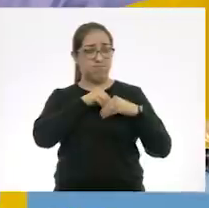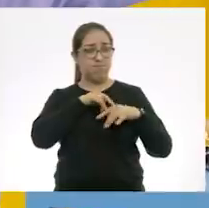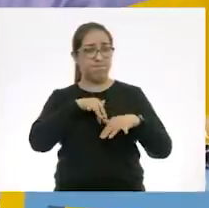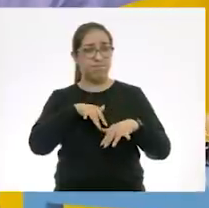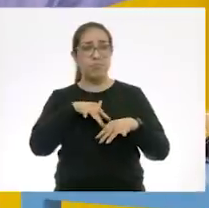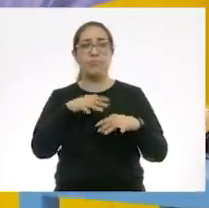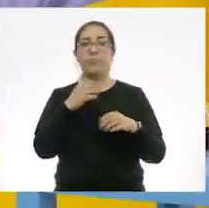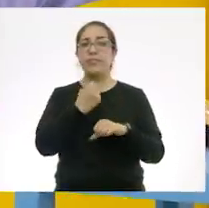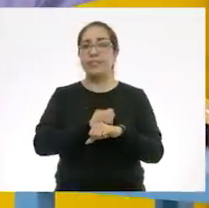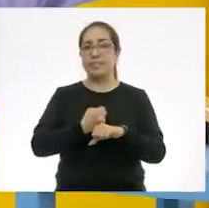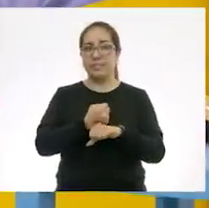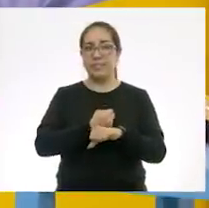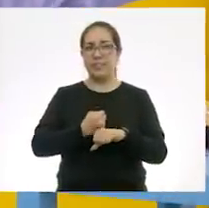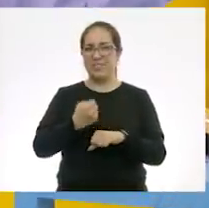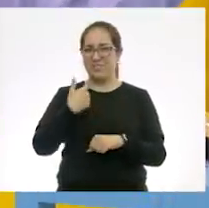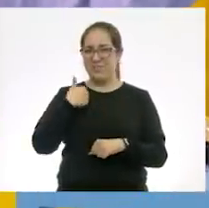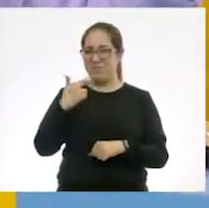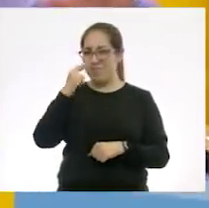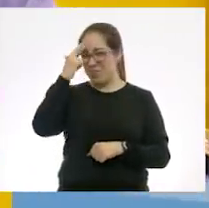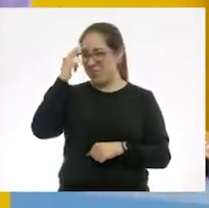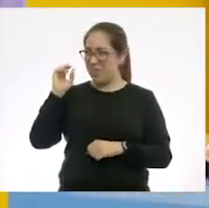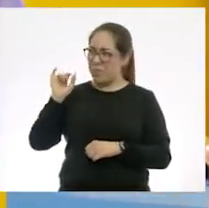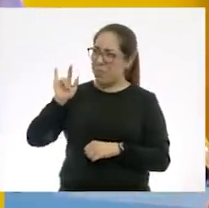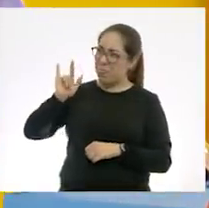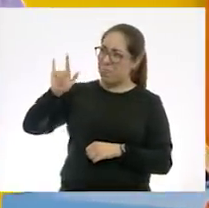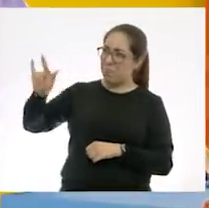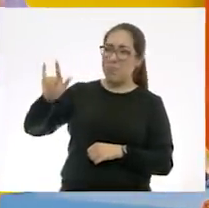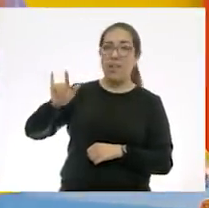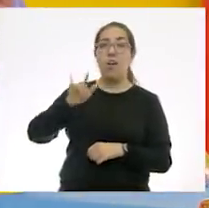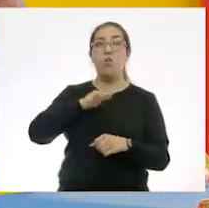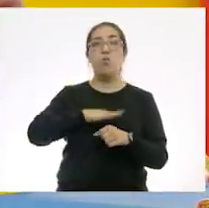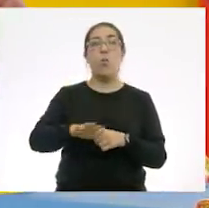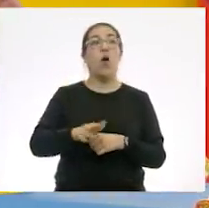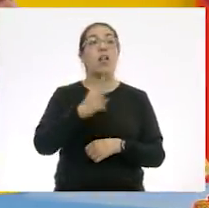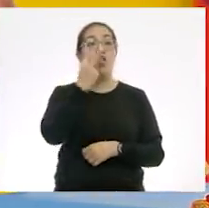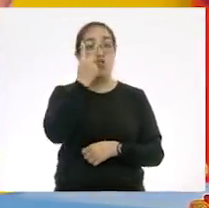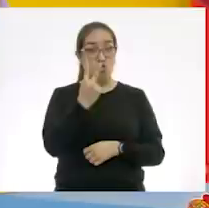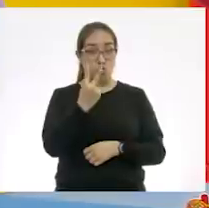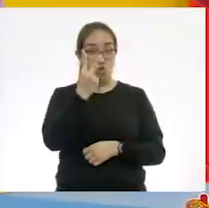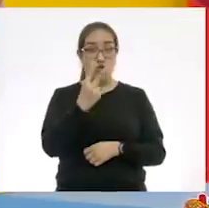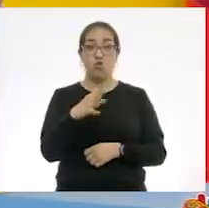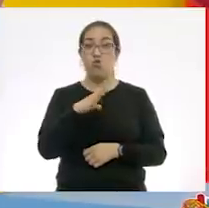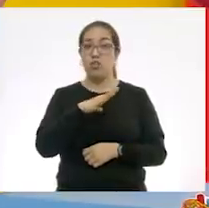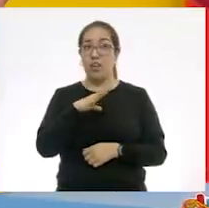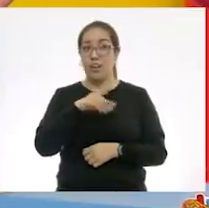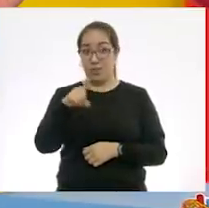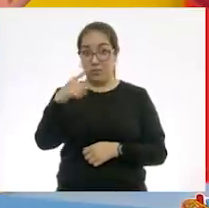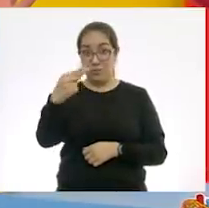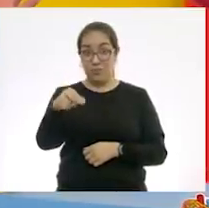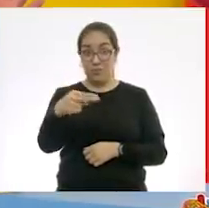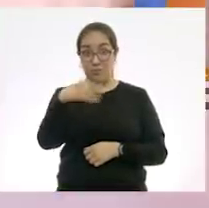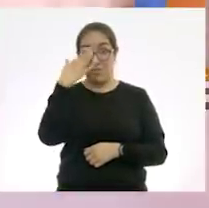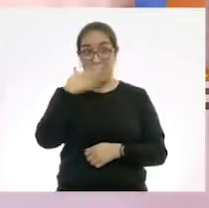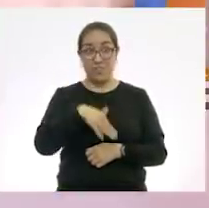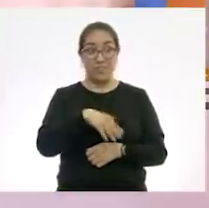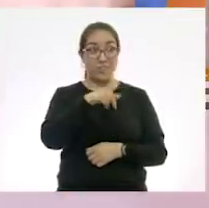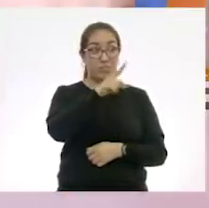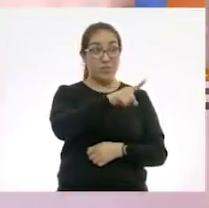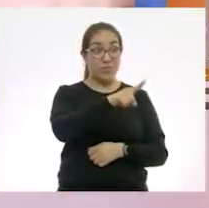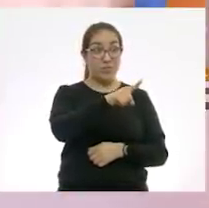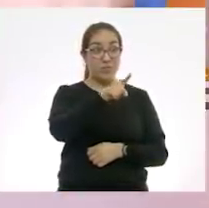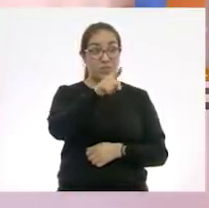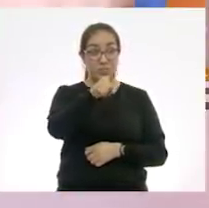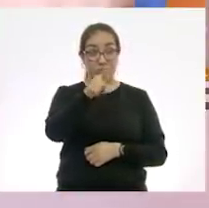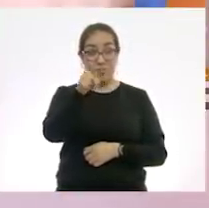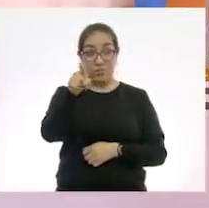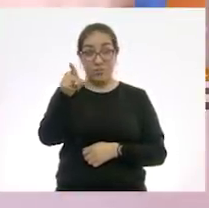colocamos allí en el pizarrón. Y que no solo era uno, eran dos. Eran dos. ¿Te la sabes? ¿Y tú? ¿Tú